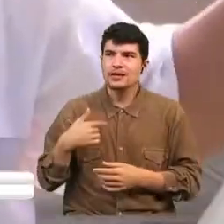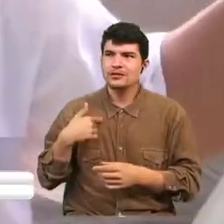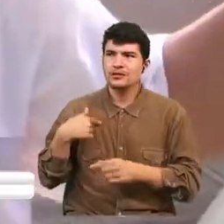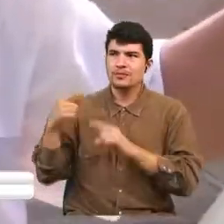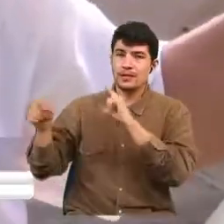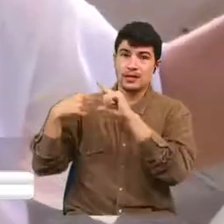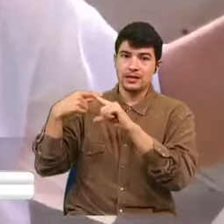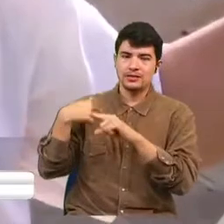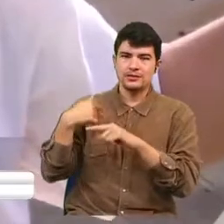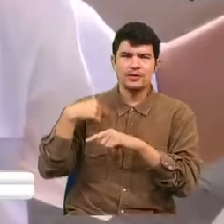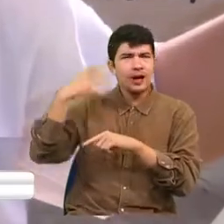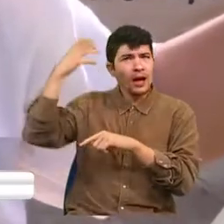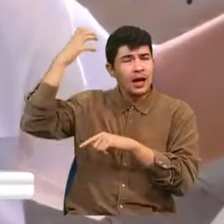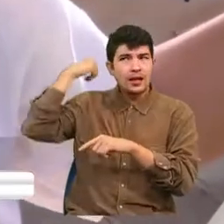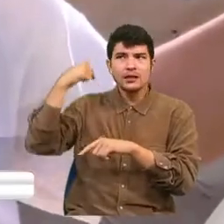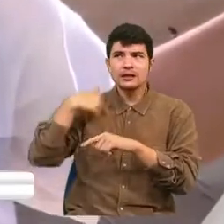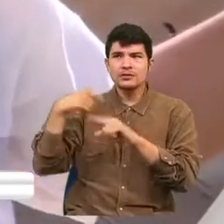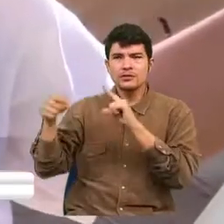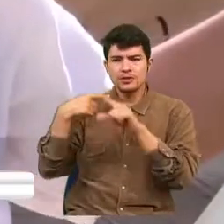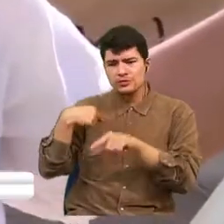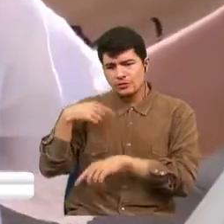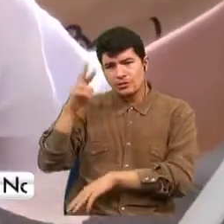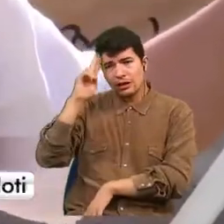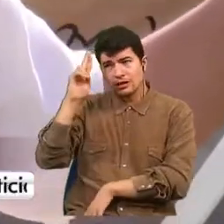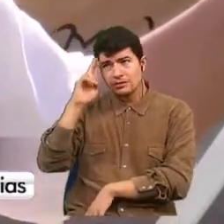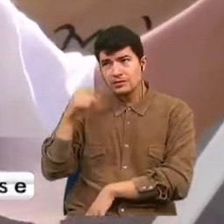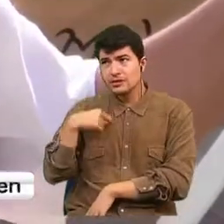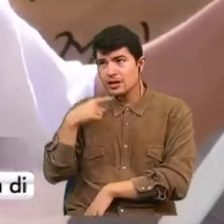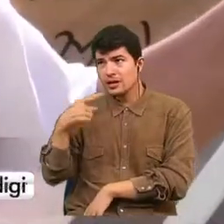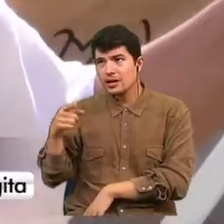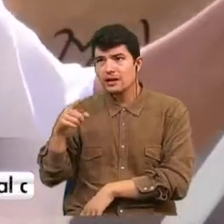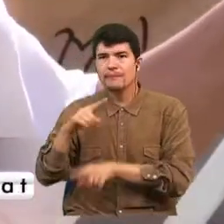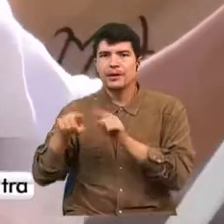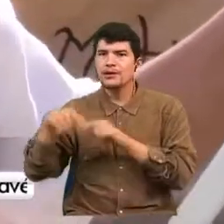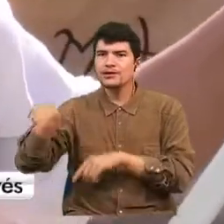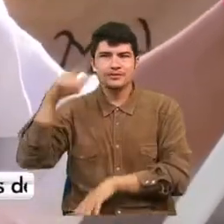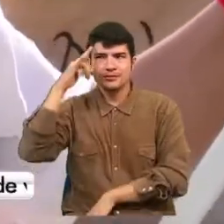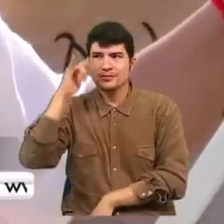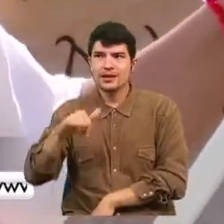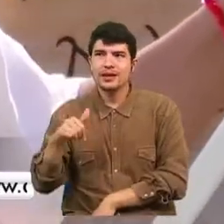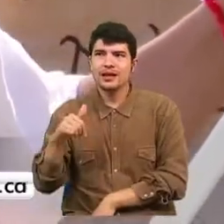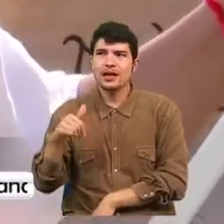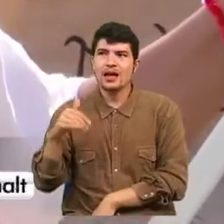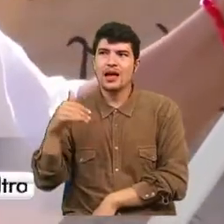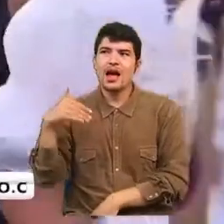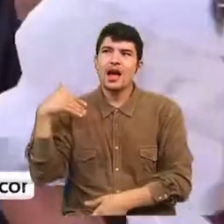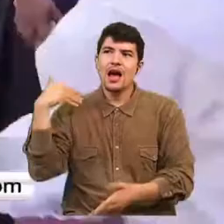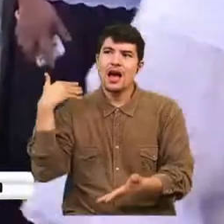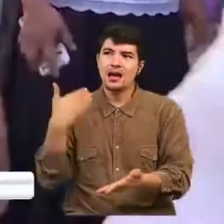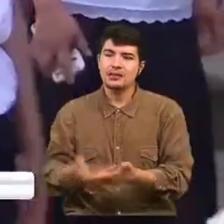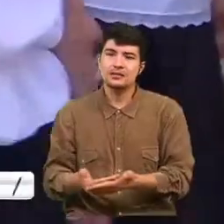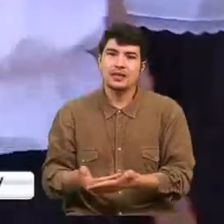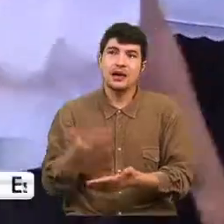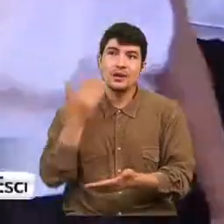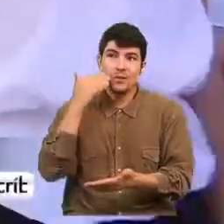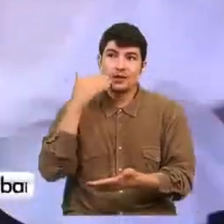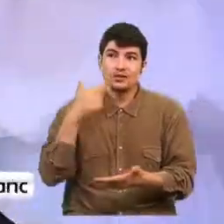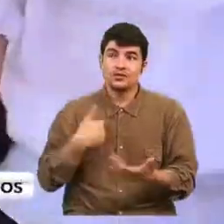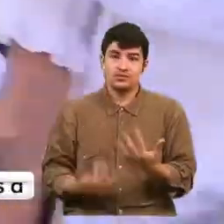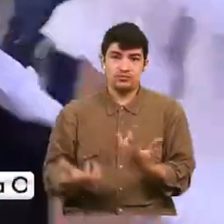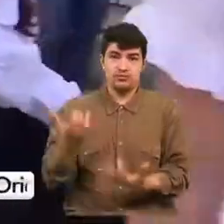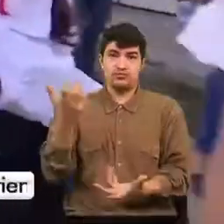como encomendero en ese entonces, a dar la razón. Pero ellos no creen, hasta que nos tenemos que tomar el pueblo e incendiarlo. Cada